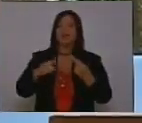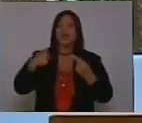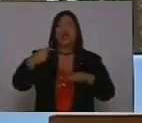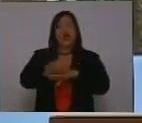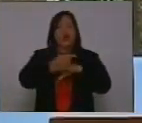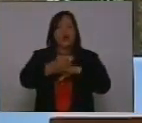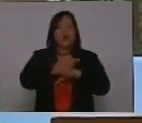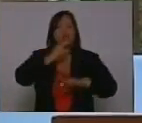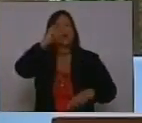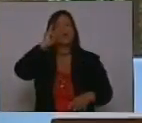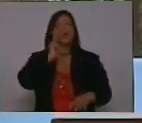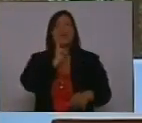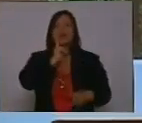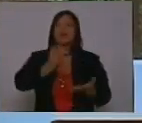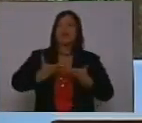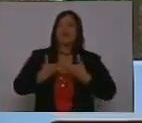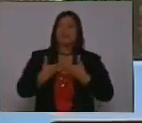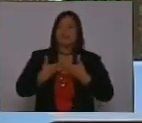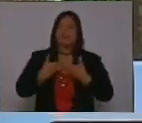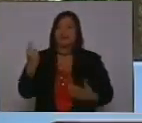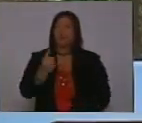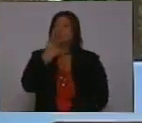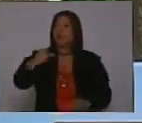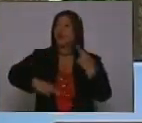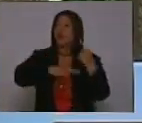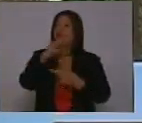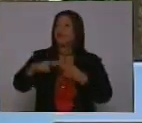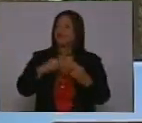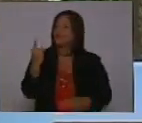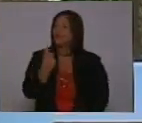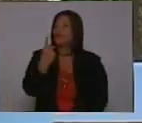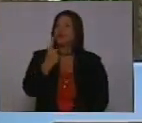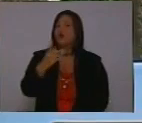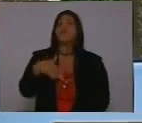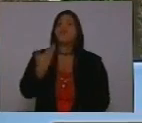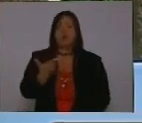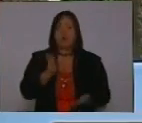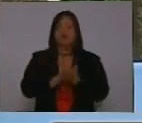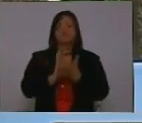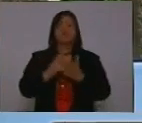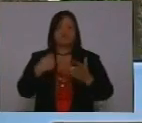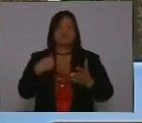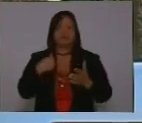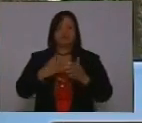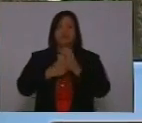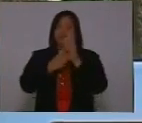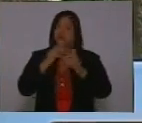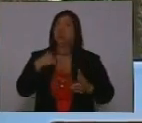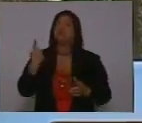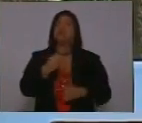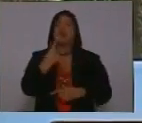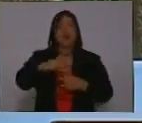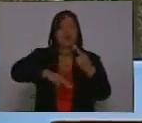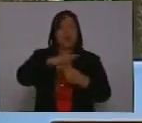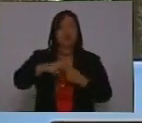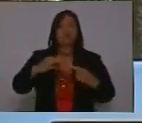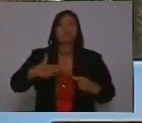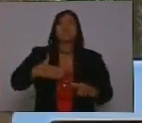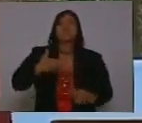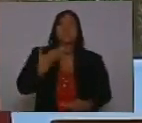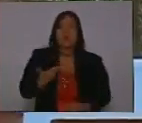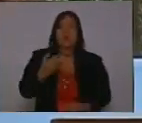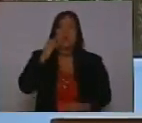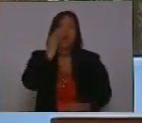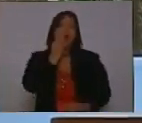gobierno bolivariano. Solo en revolución es posible esto. Solo en revolución es posible que